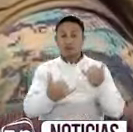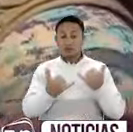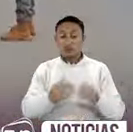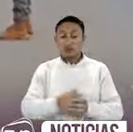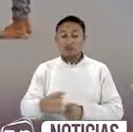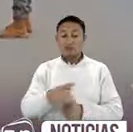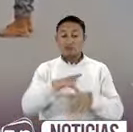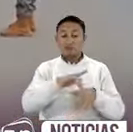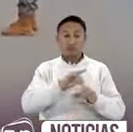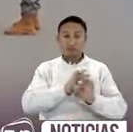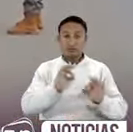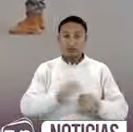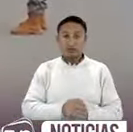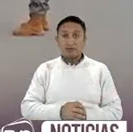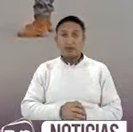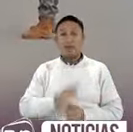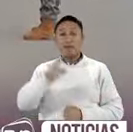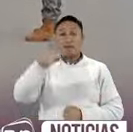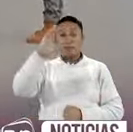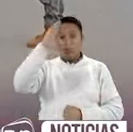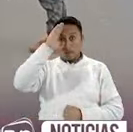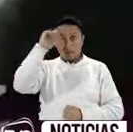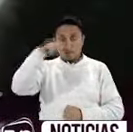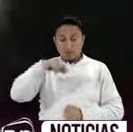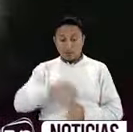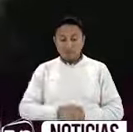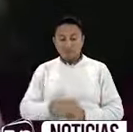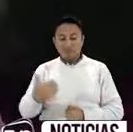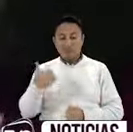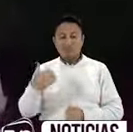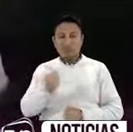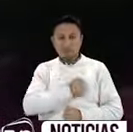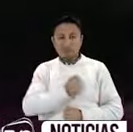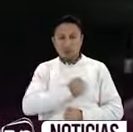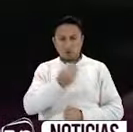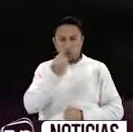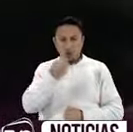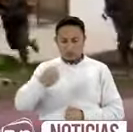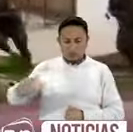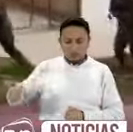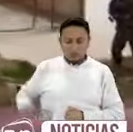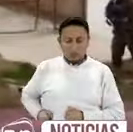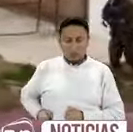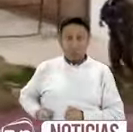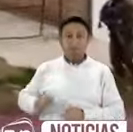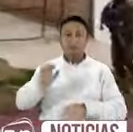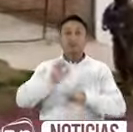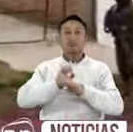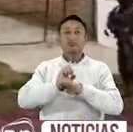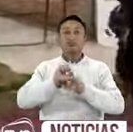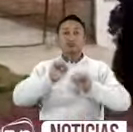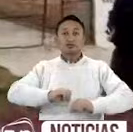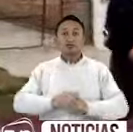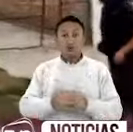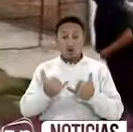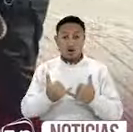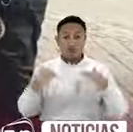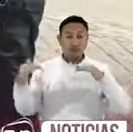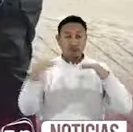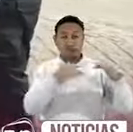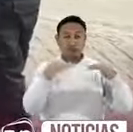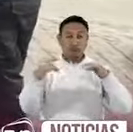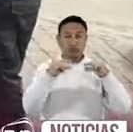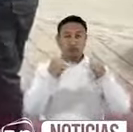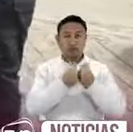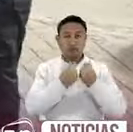evitar riesgos es que el personal militar cuente con su ración de combate. Ecuador está en una guerra interna contra